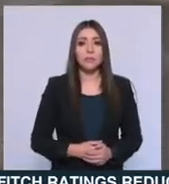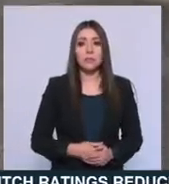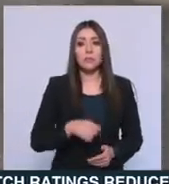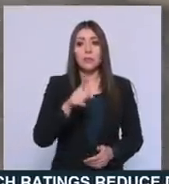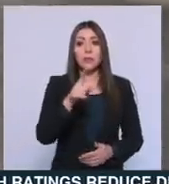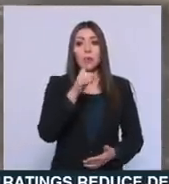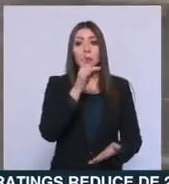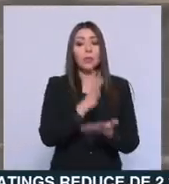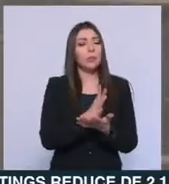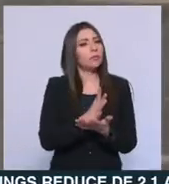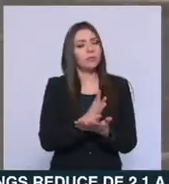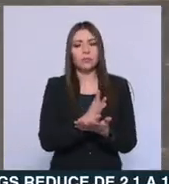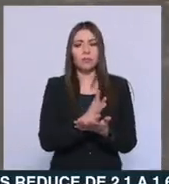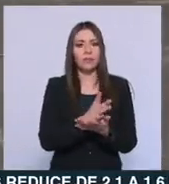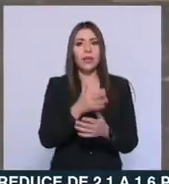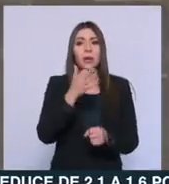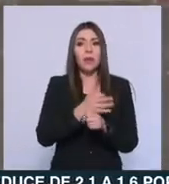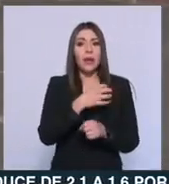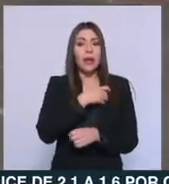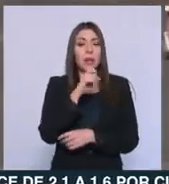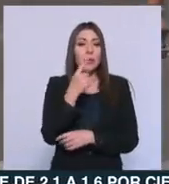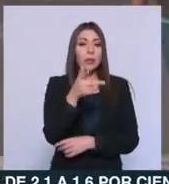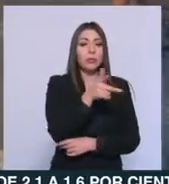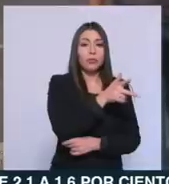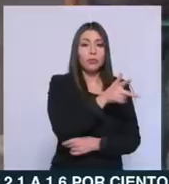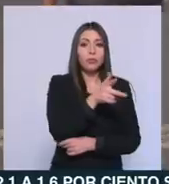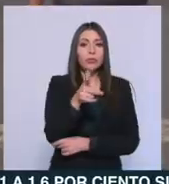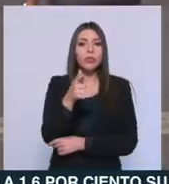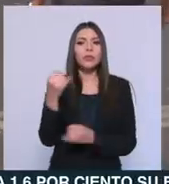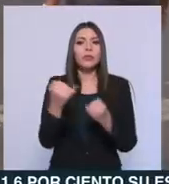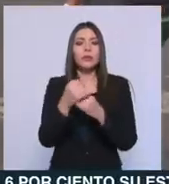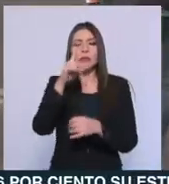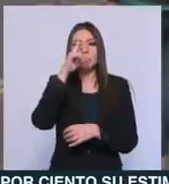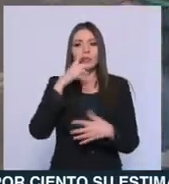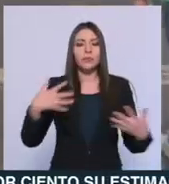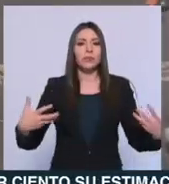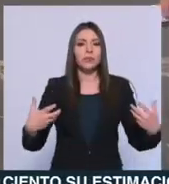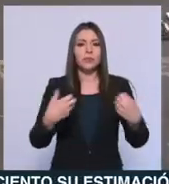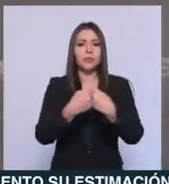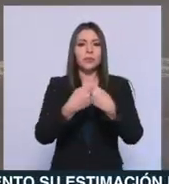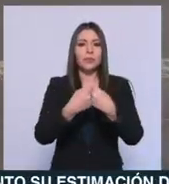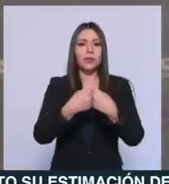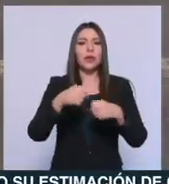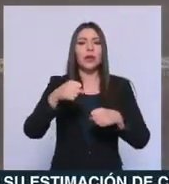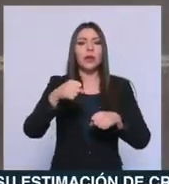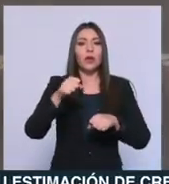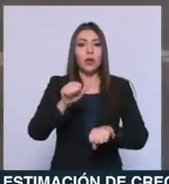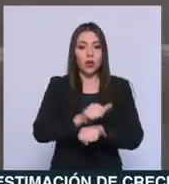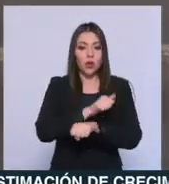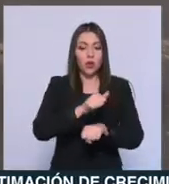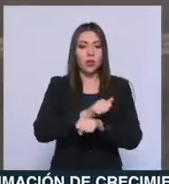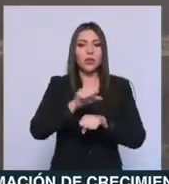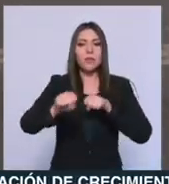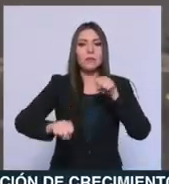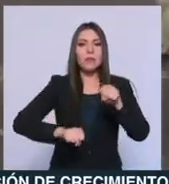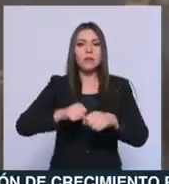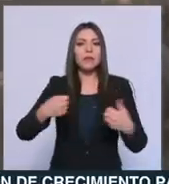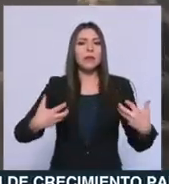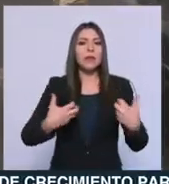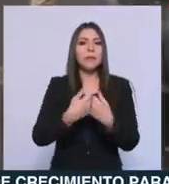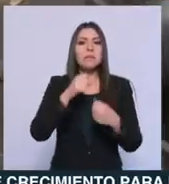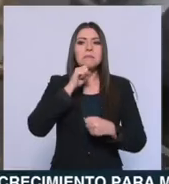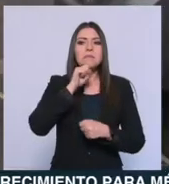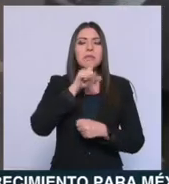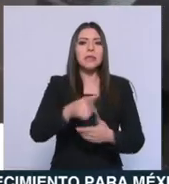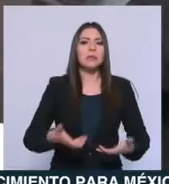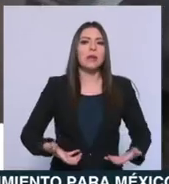caso. Mientras Capital 21 grababa este reportaje, ocurrió el choque de un automóvil con una bicicleta que circulaban por la misma vía.